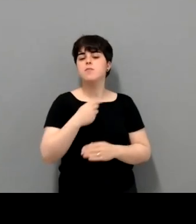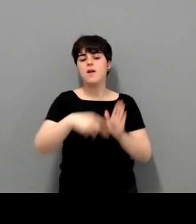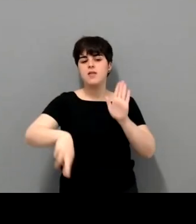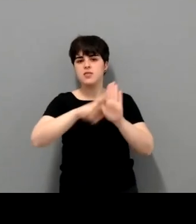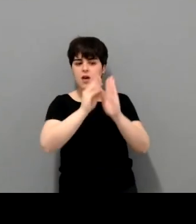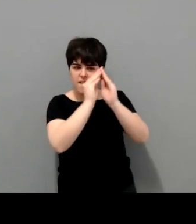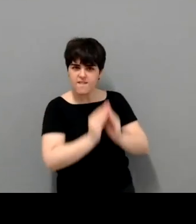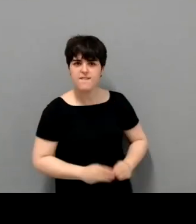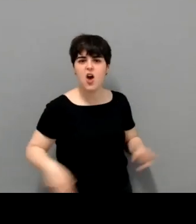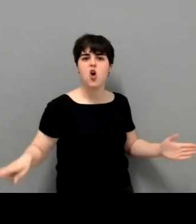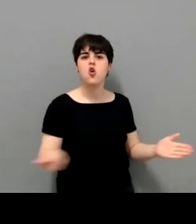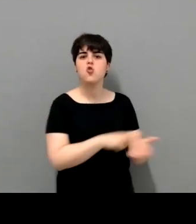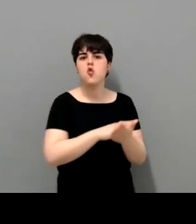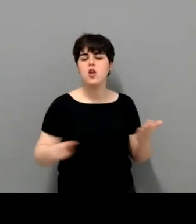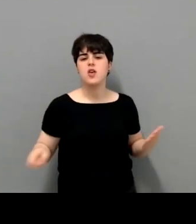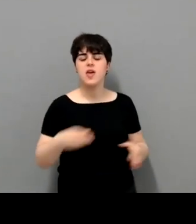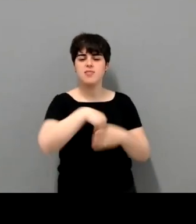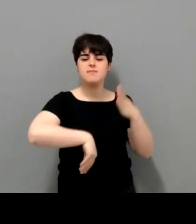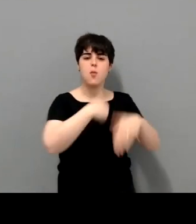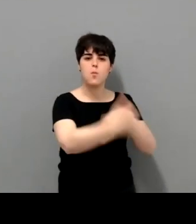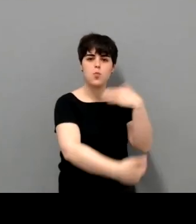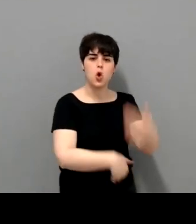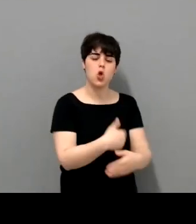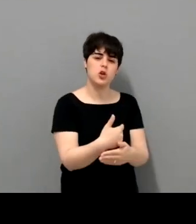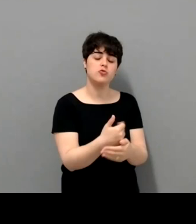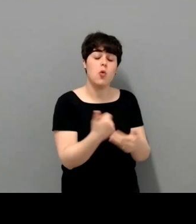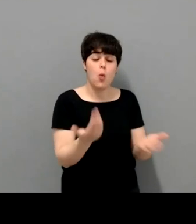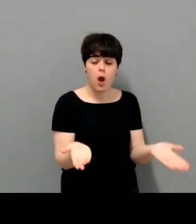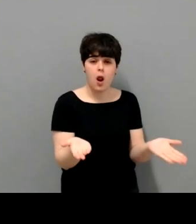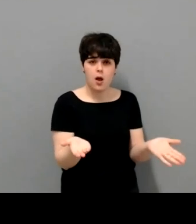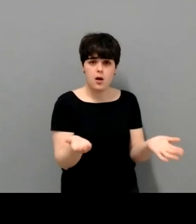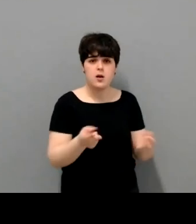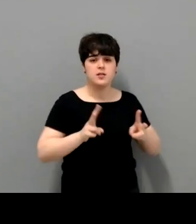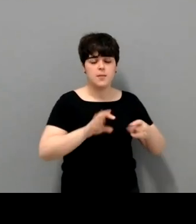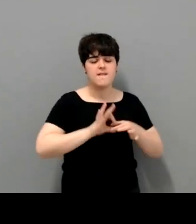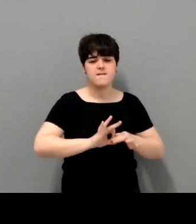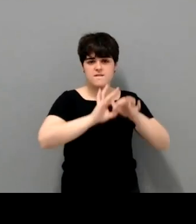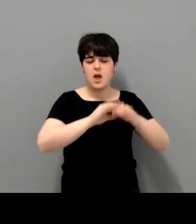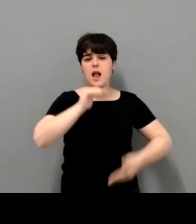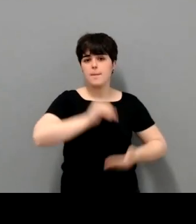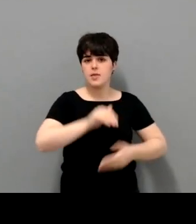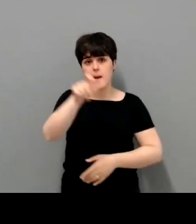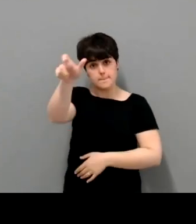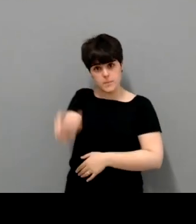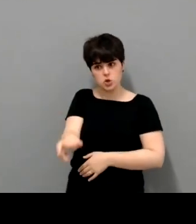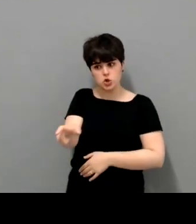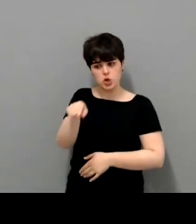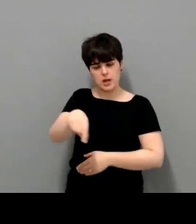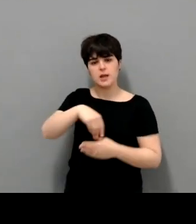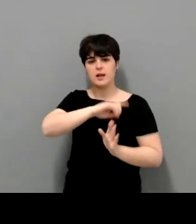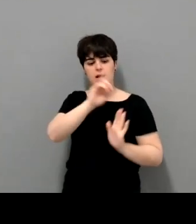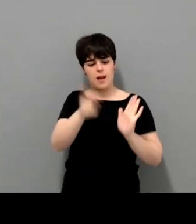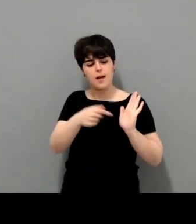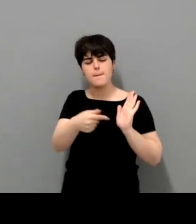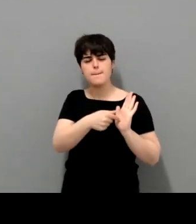una nulidad de un proceso, en este caso era un proceso sobre la capacidad de una persona anterior a la ley, en el